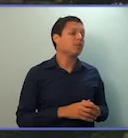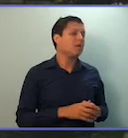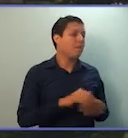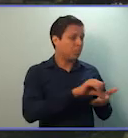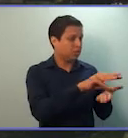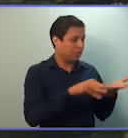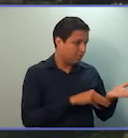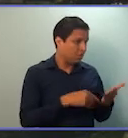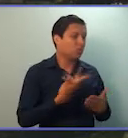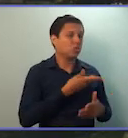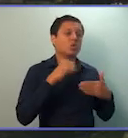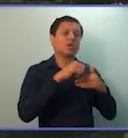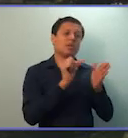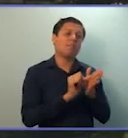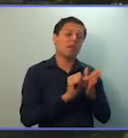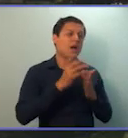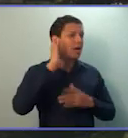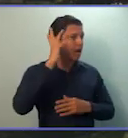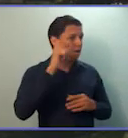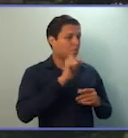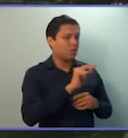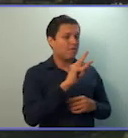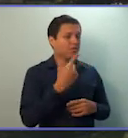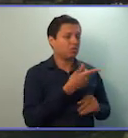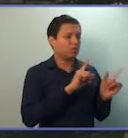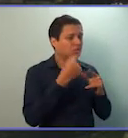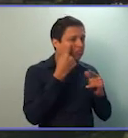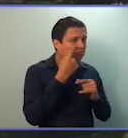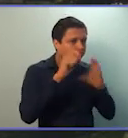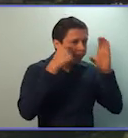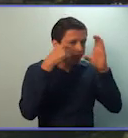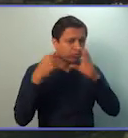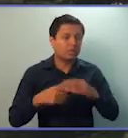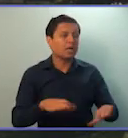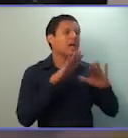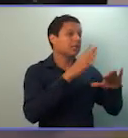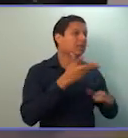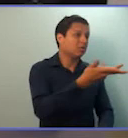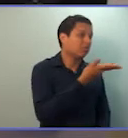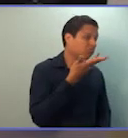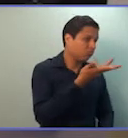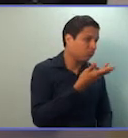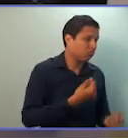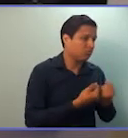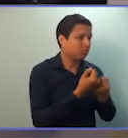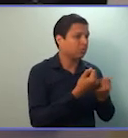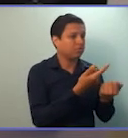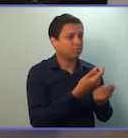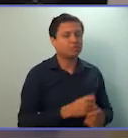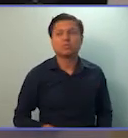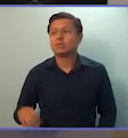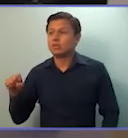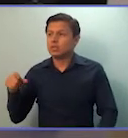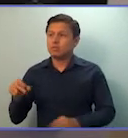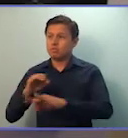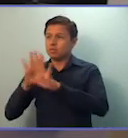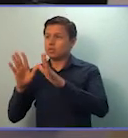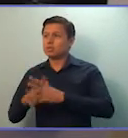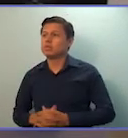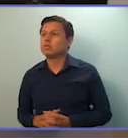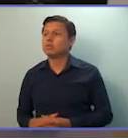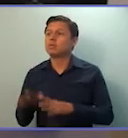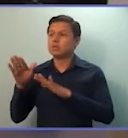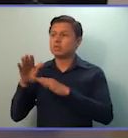pulso del desarrollo de las elecciones el próximo 4 de marzo muchísimas gracias por acompañarnos balmori no por supuesto de